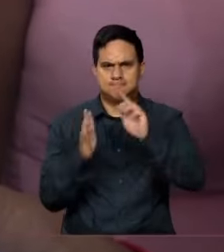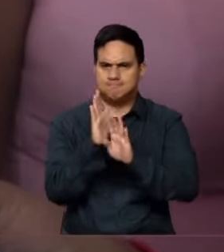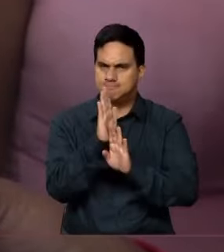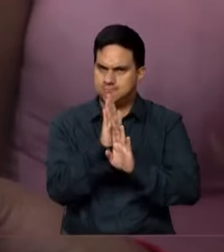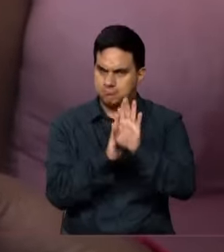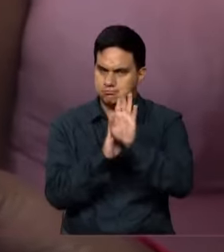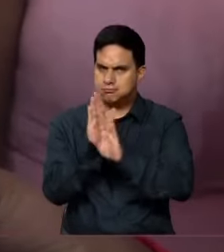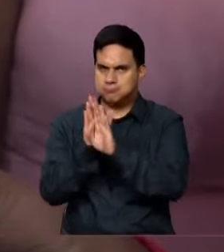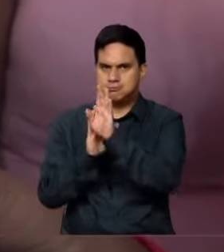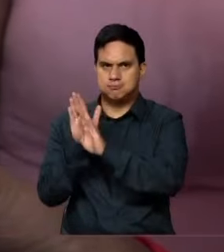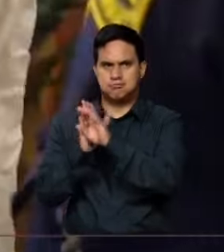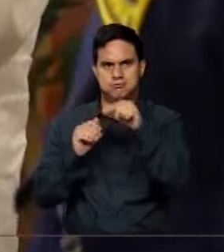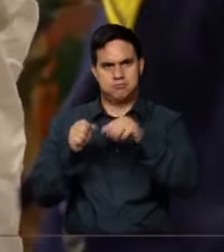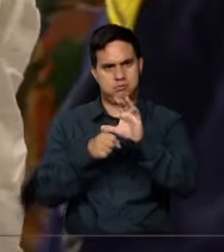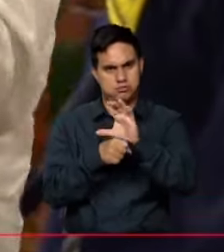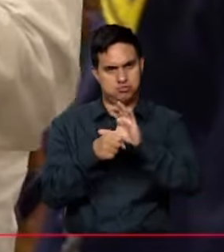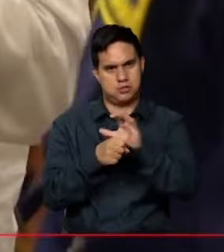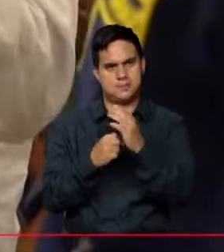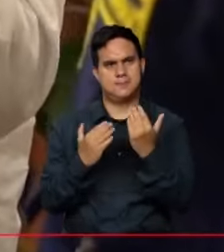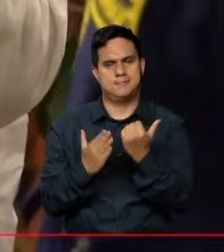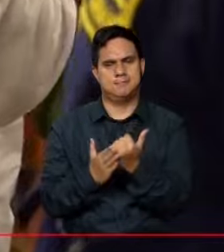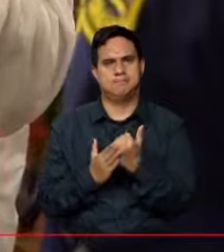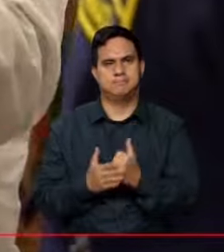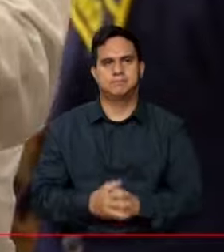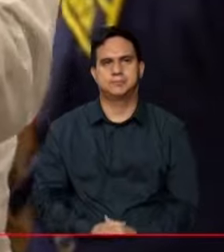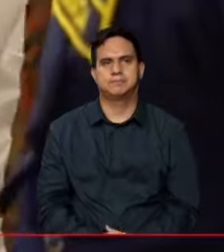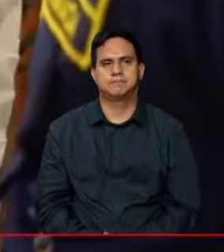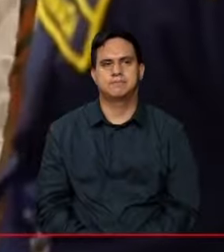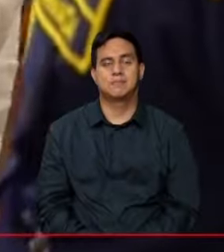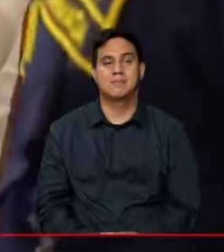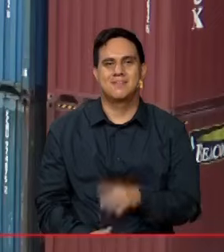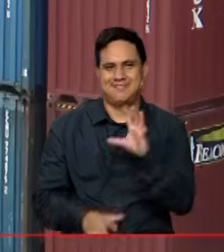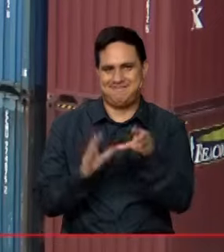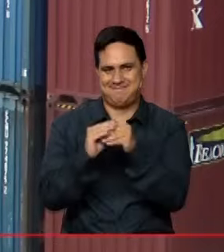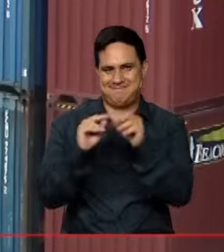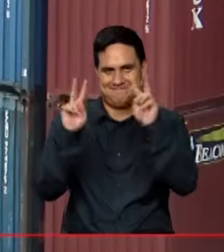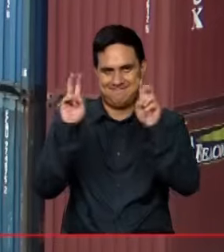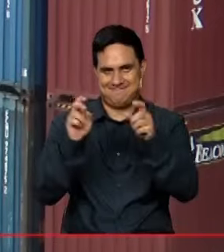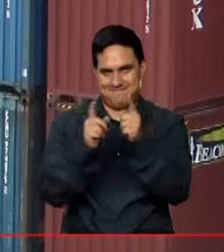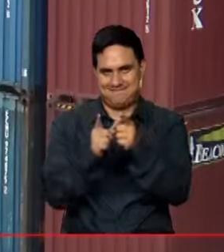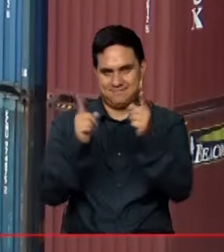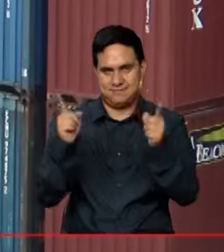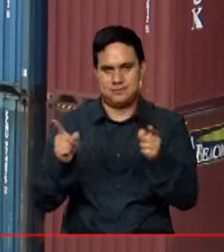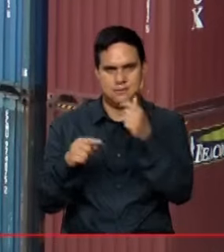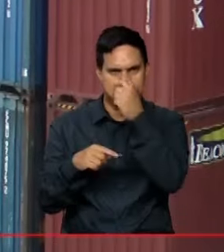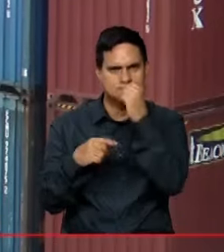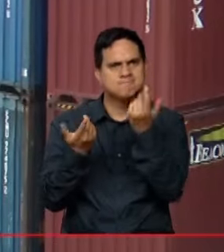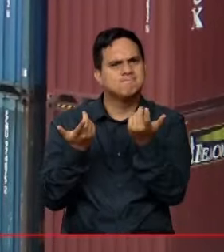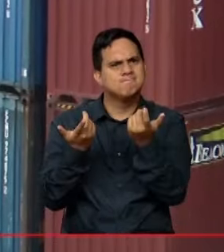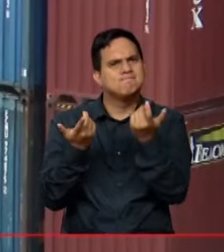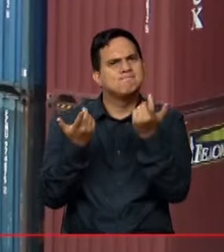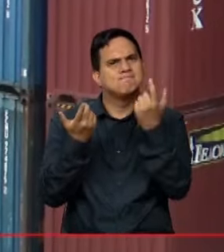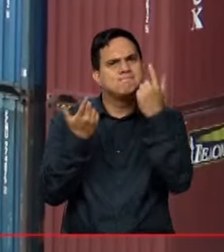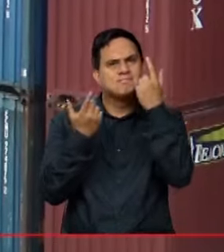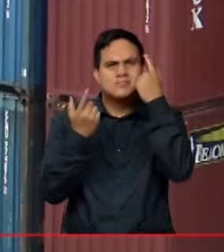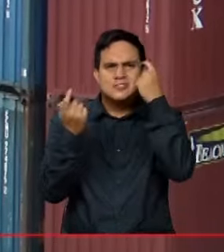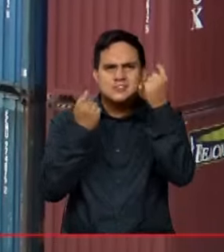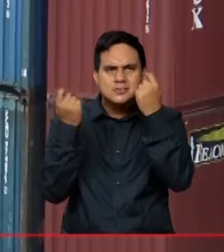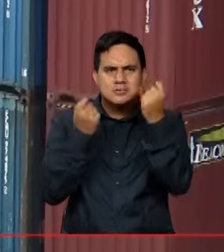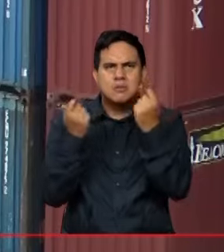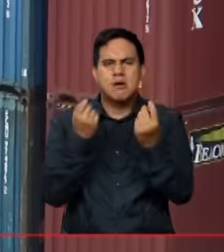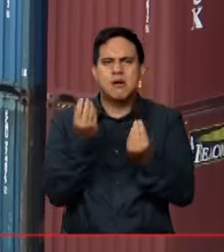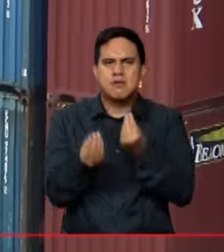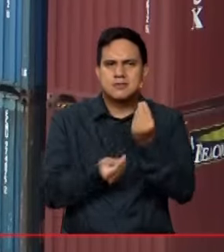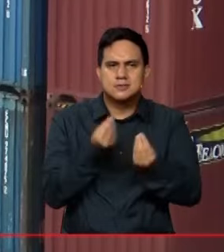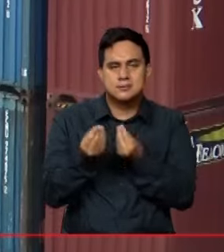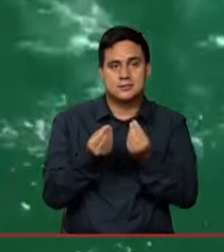en todos los términos, en todos los ciudadanos. Otros de los temas que se trataron durante las reuniones fueron las estrategias para potenciar en los puertos del país la energía